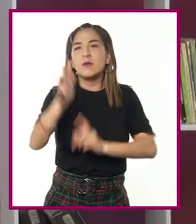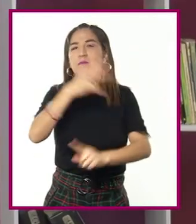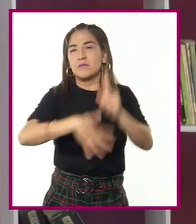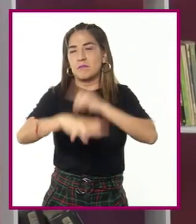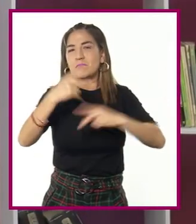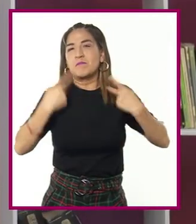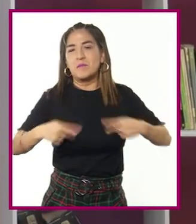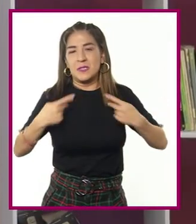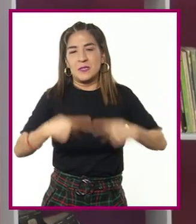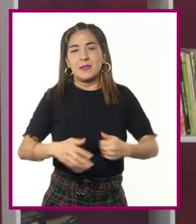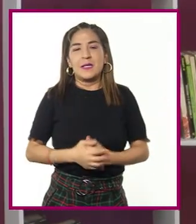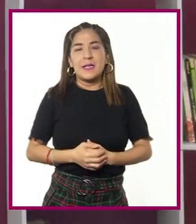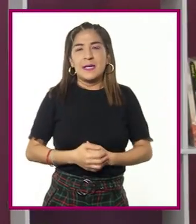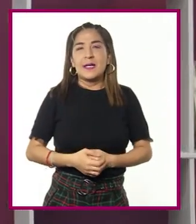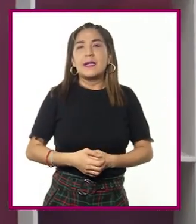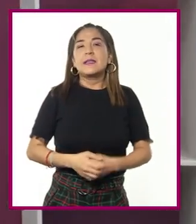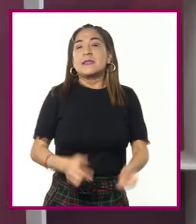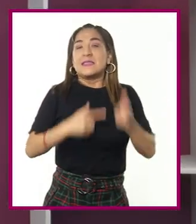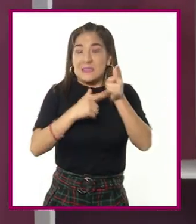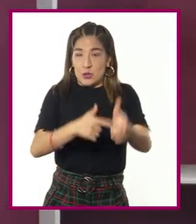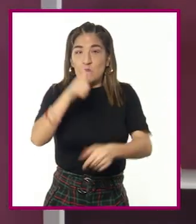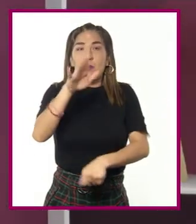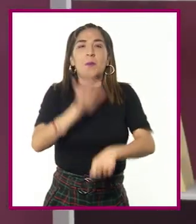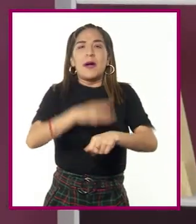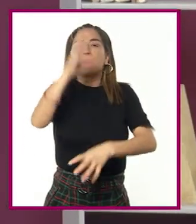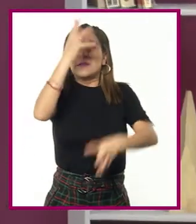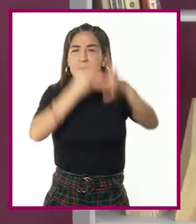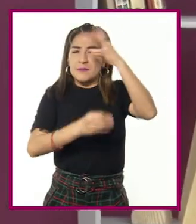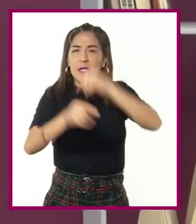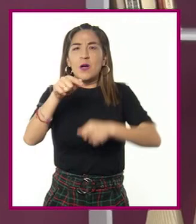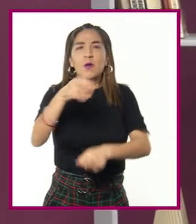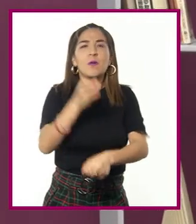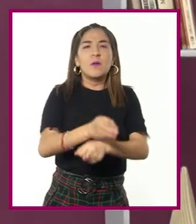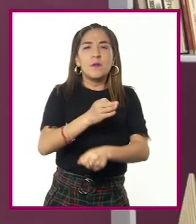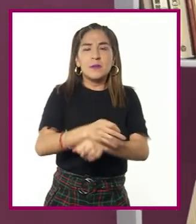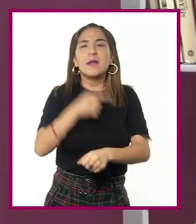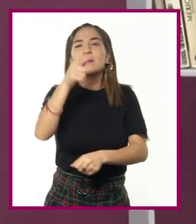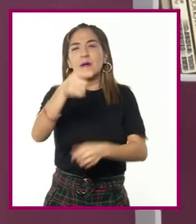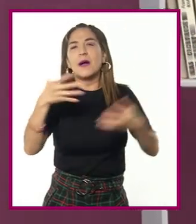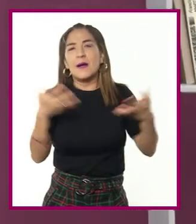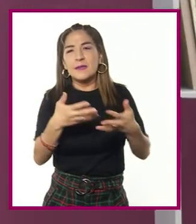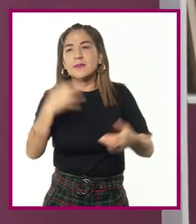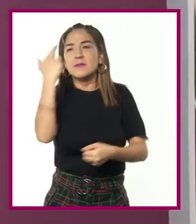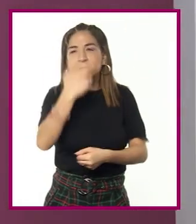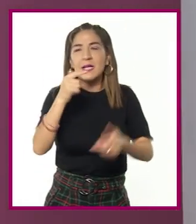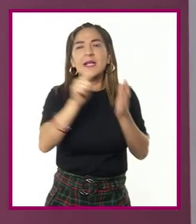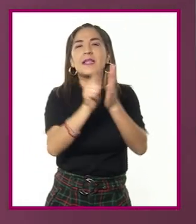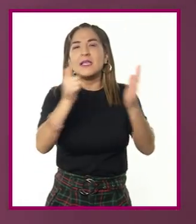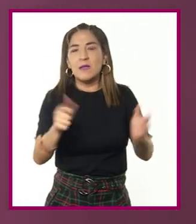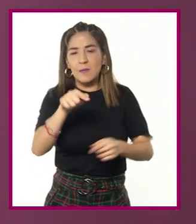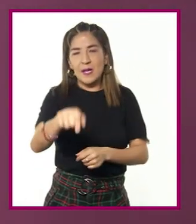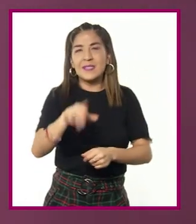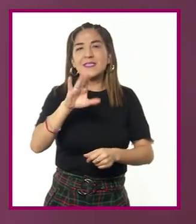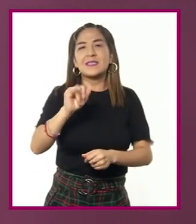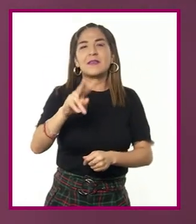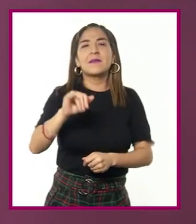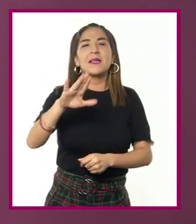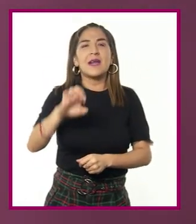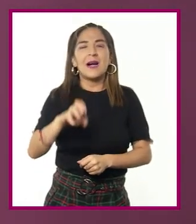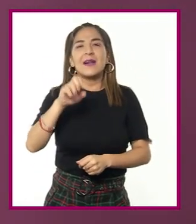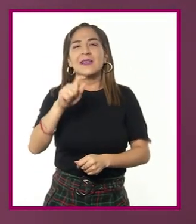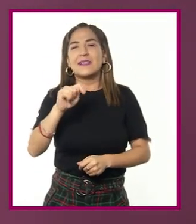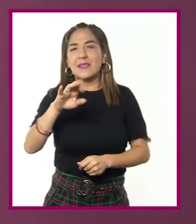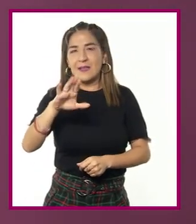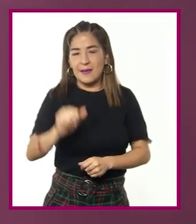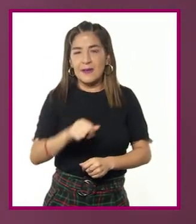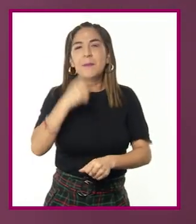ciudadana. Para continuar fortaleciendo sus saberes, les invito a consultar su libro de texto de formación cívica y ética de primer